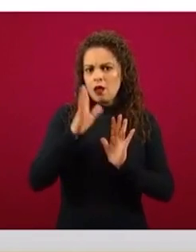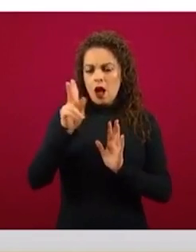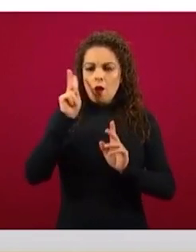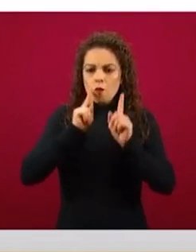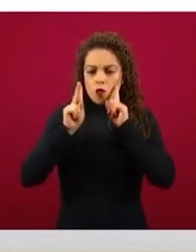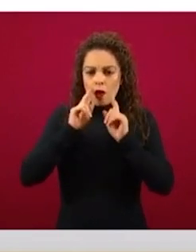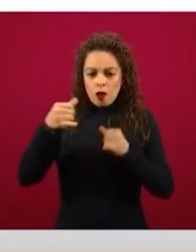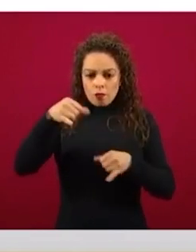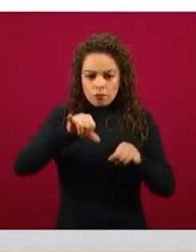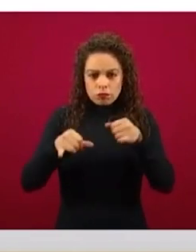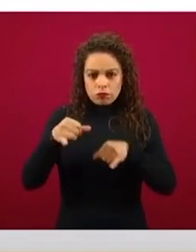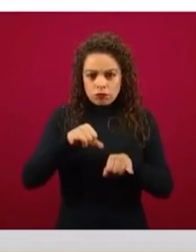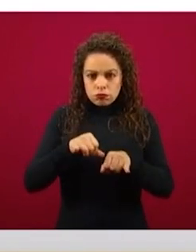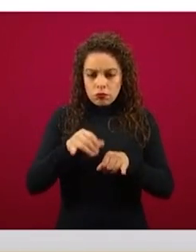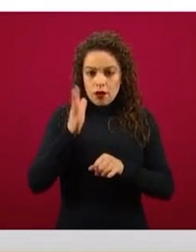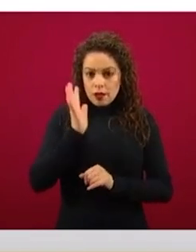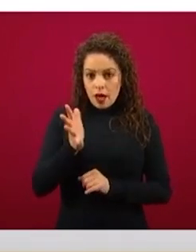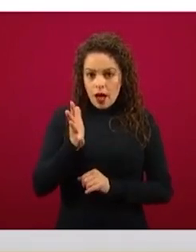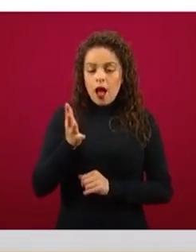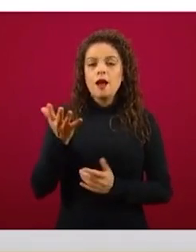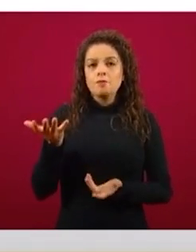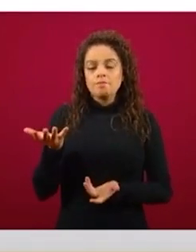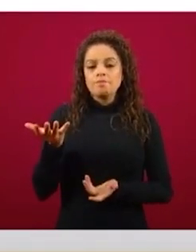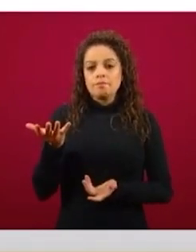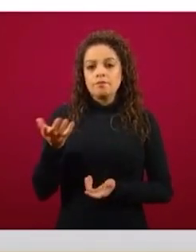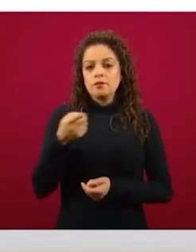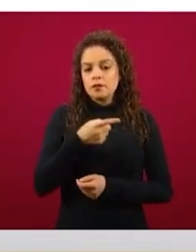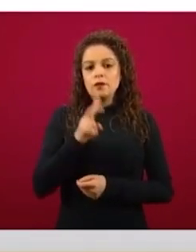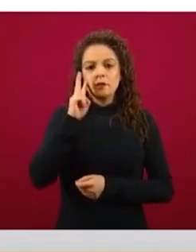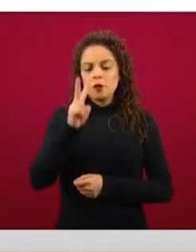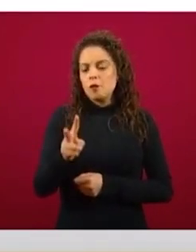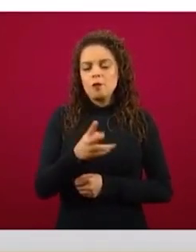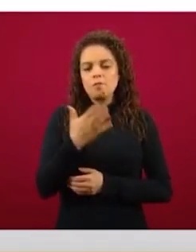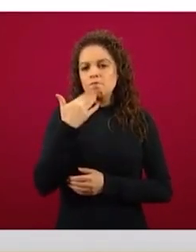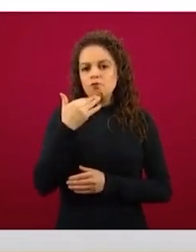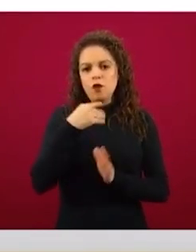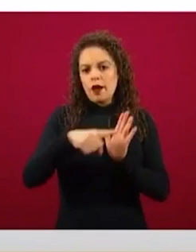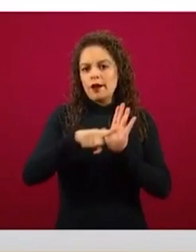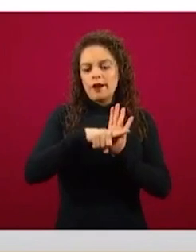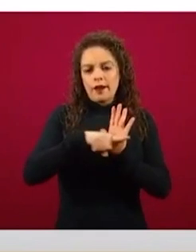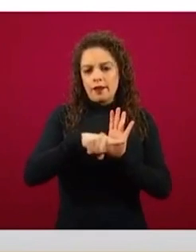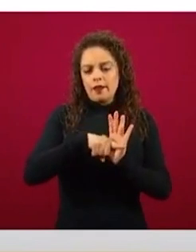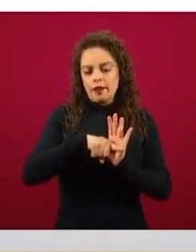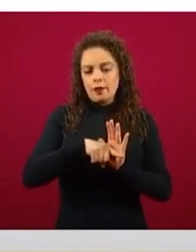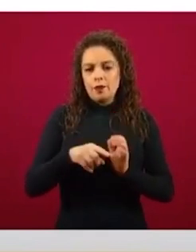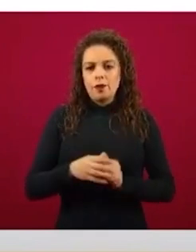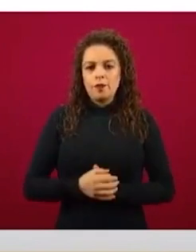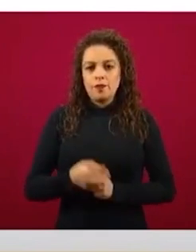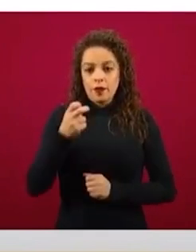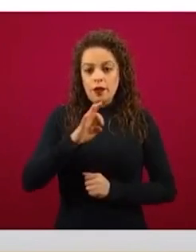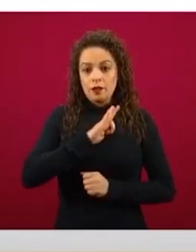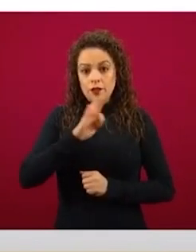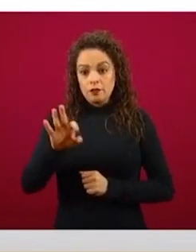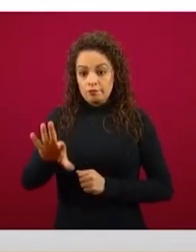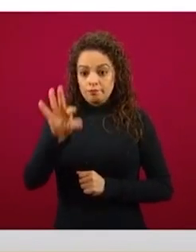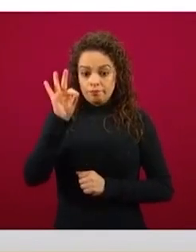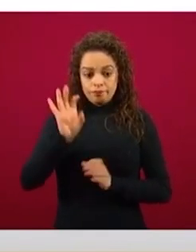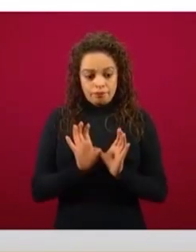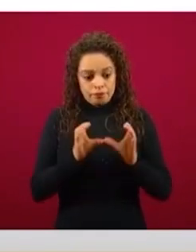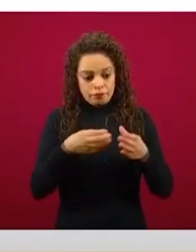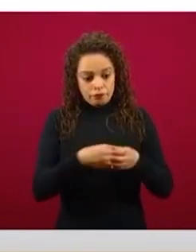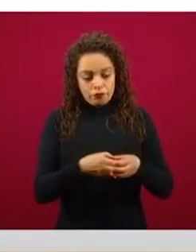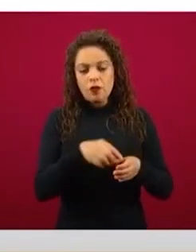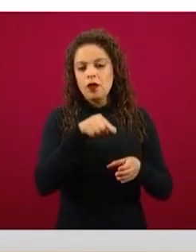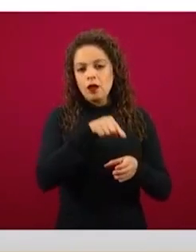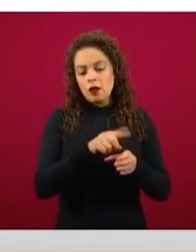pudieron tener acceso aún a una consulta médica que lo llevó a clasificarse a clasificarla como un caso